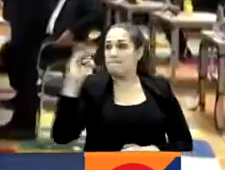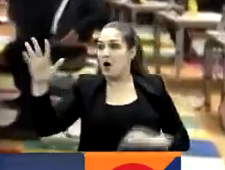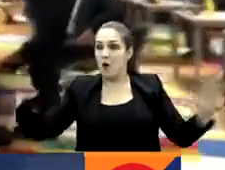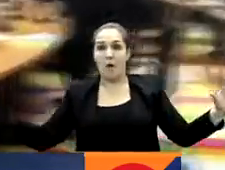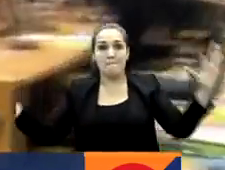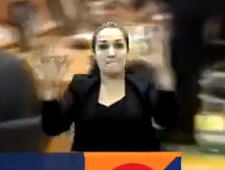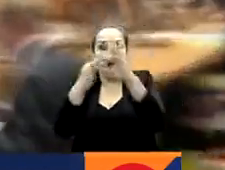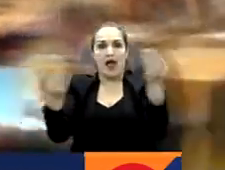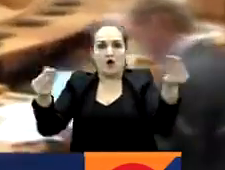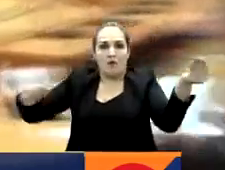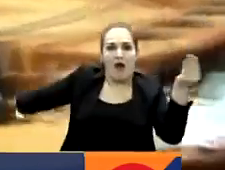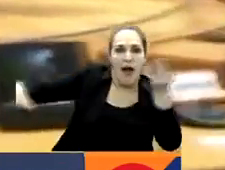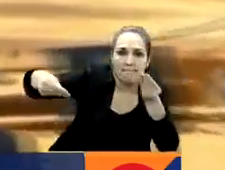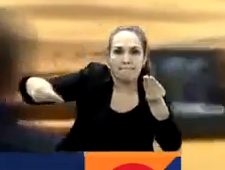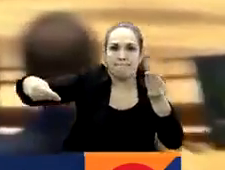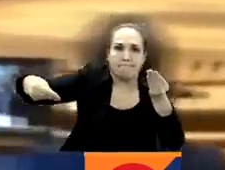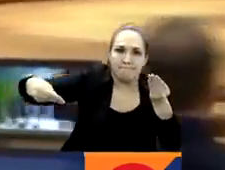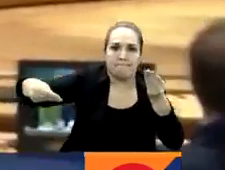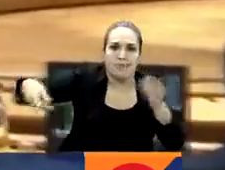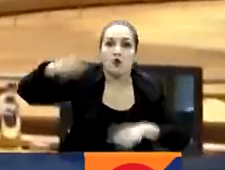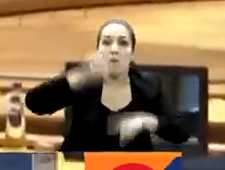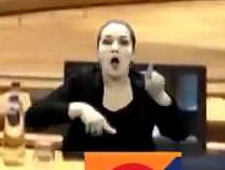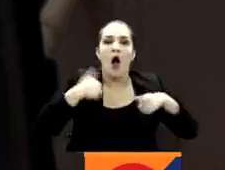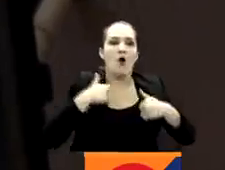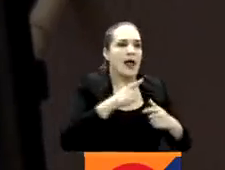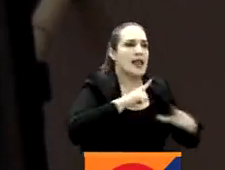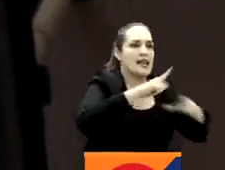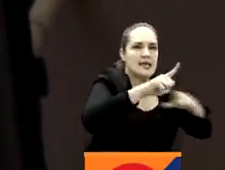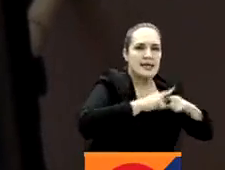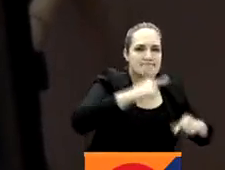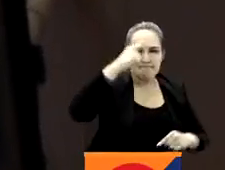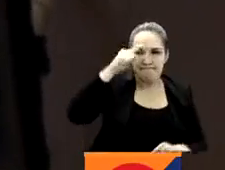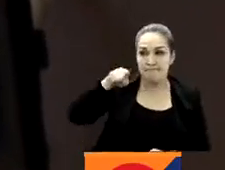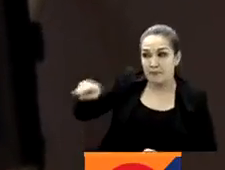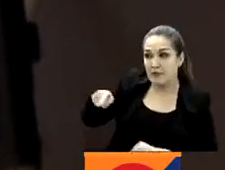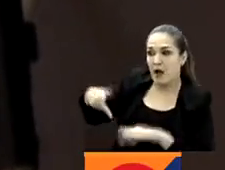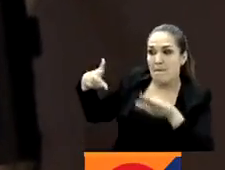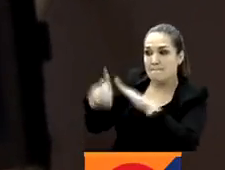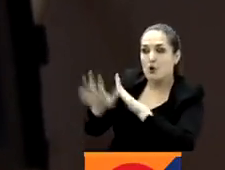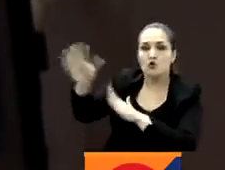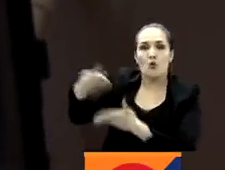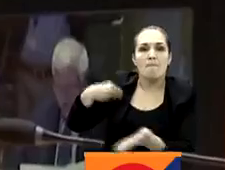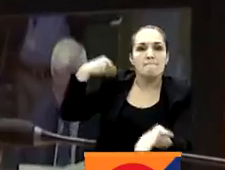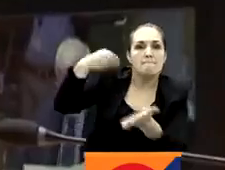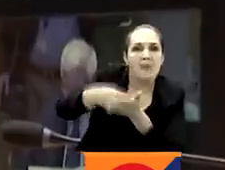de Rusia. Los líderes de la Unión Europea debatirán si excluyen también a Rusia de los procesos de pago de Visa y Mastercard.